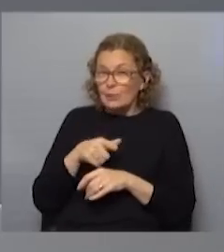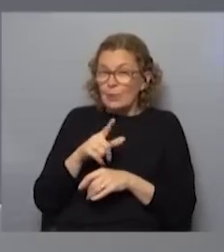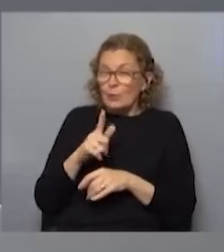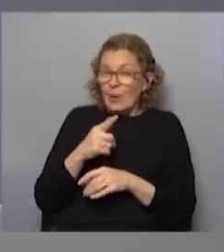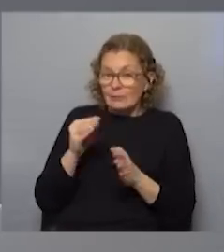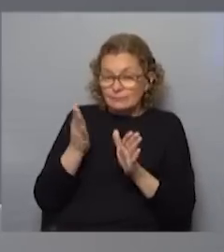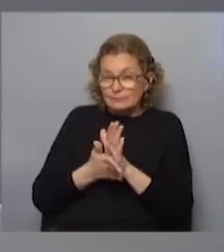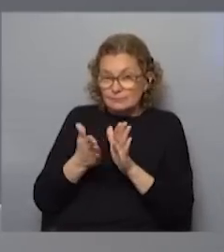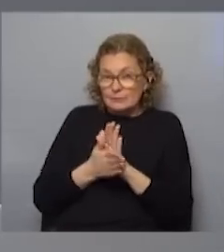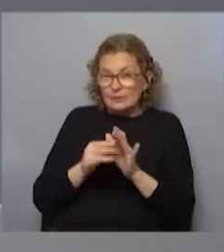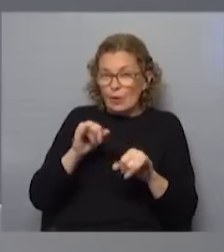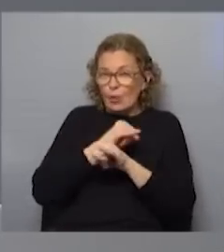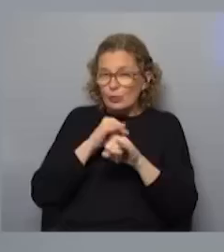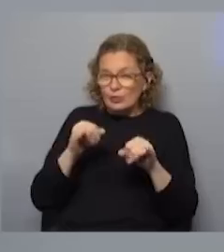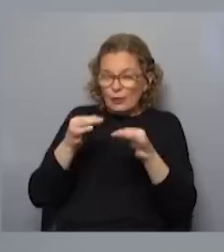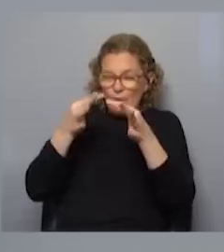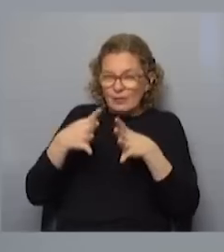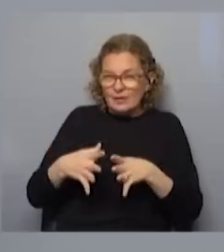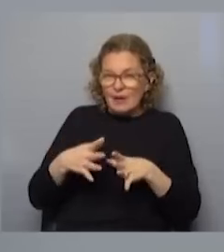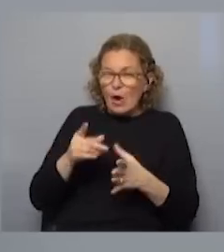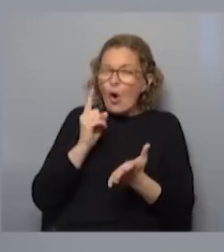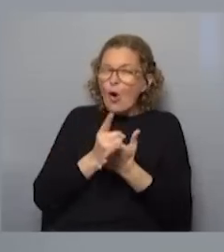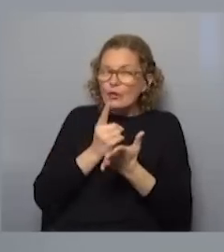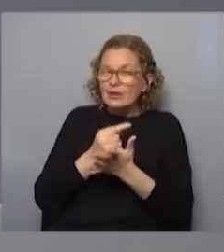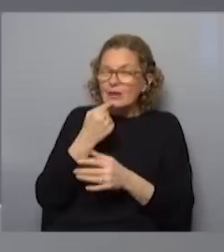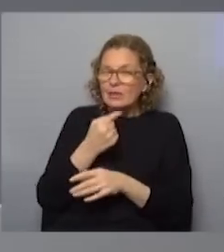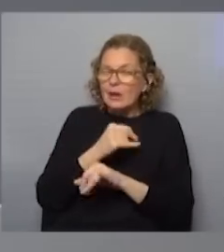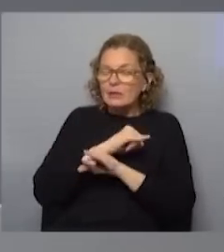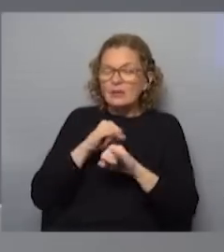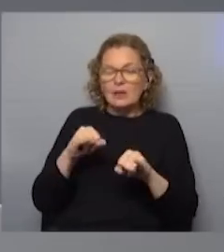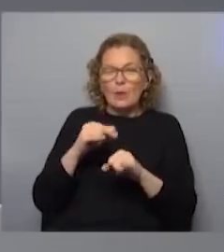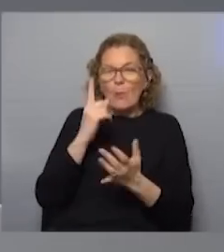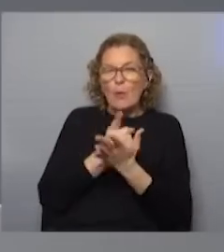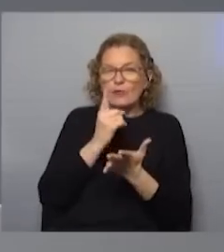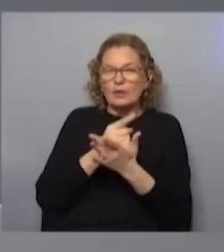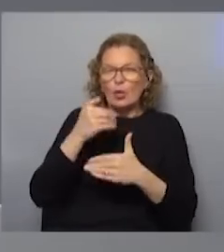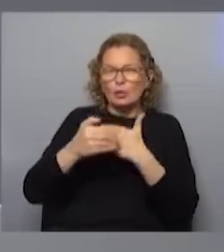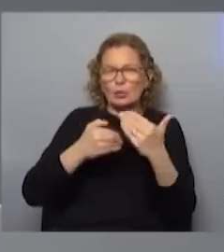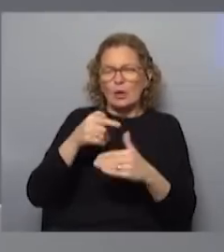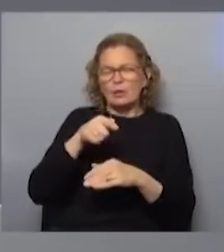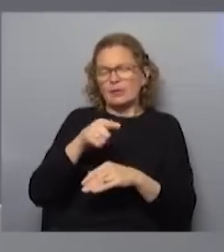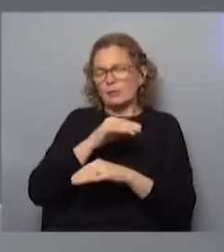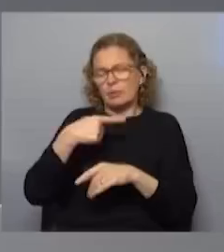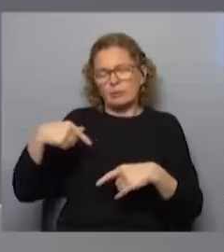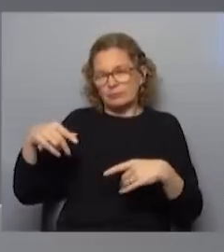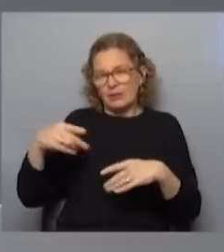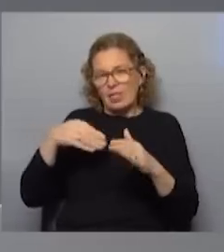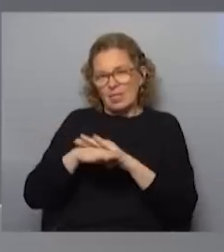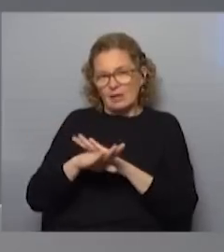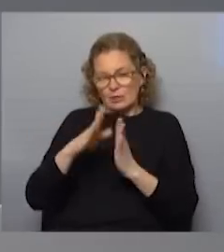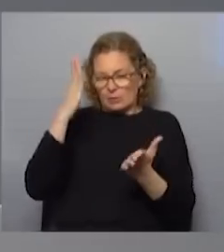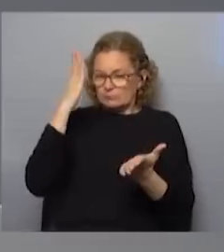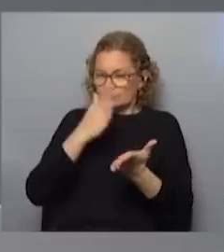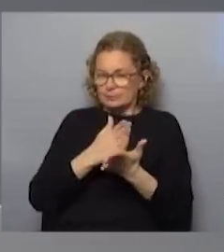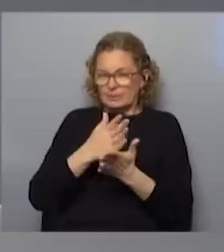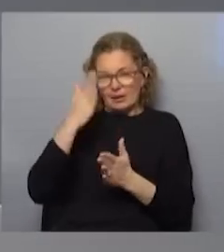registro de un cierre oficial del asunto de una orden que diga terminantemente prohibido continuar con Estas actividades etcétera dentro de la verticalidad